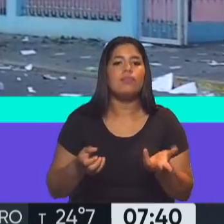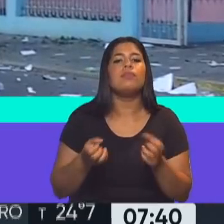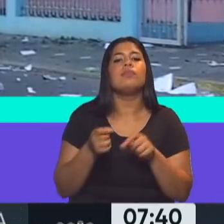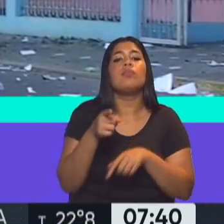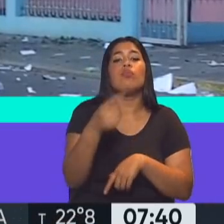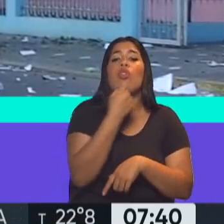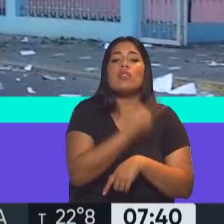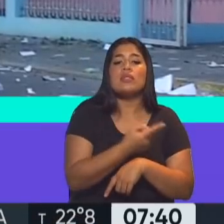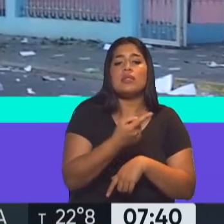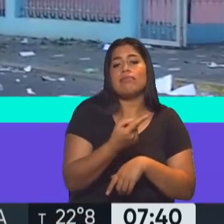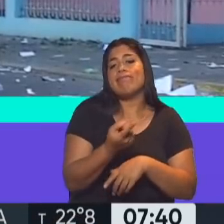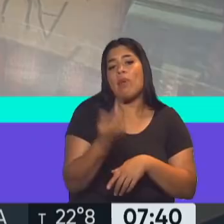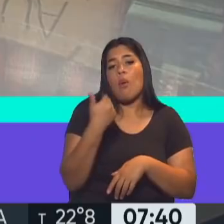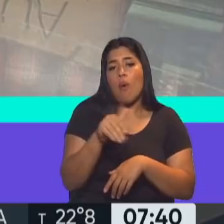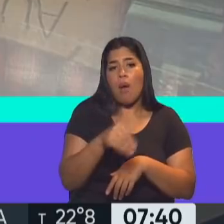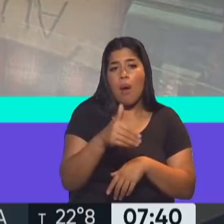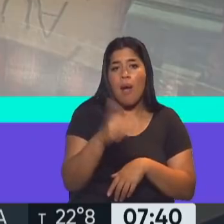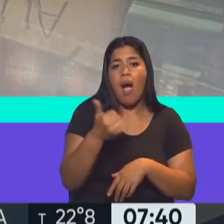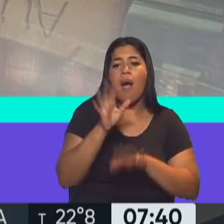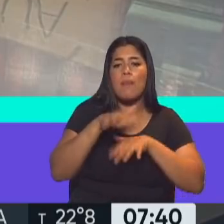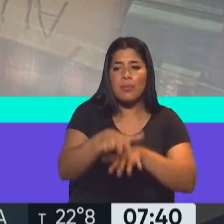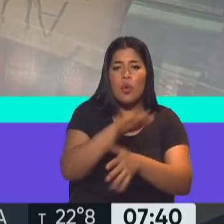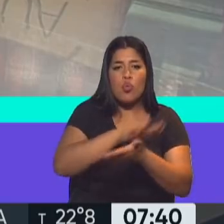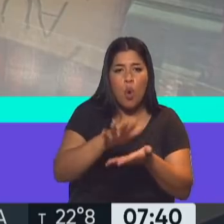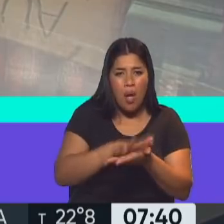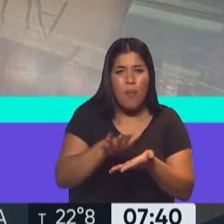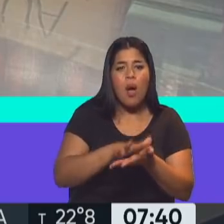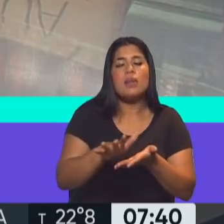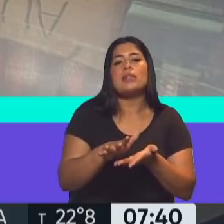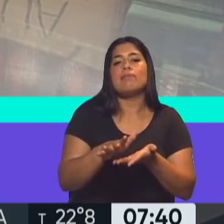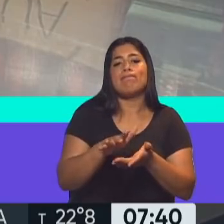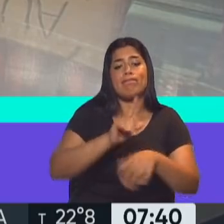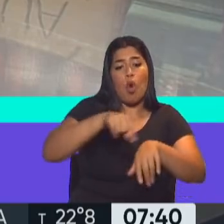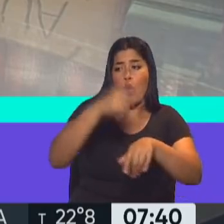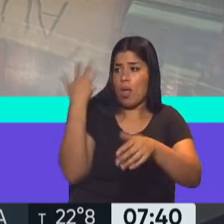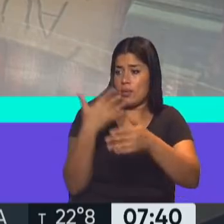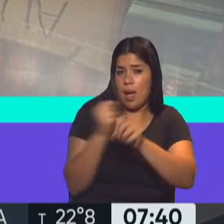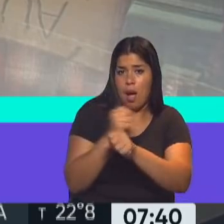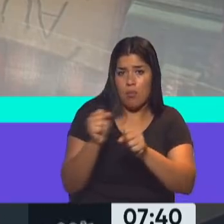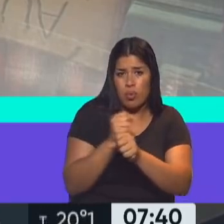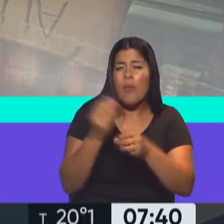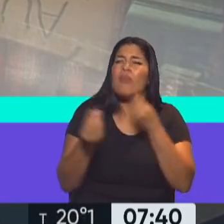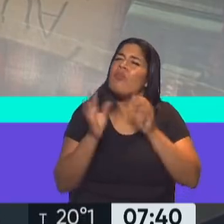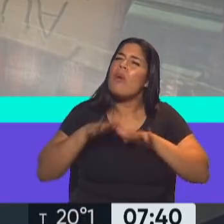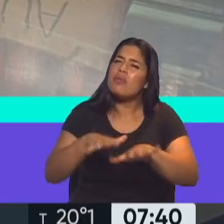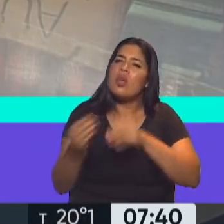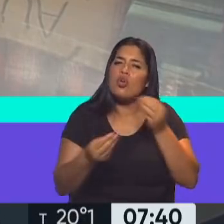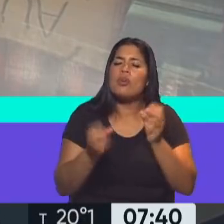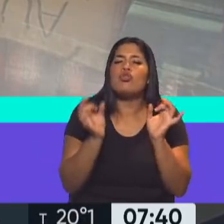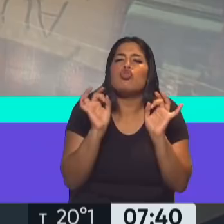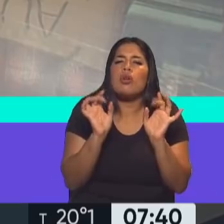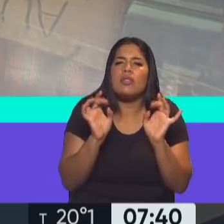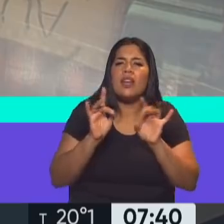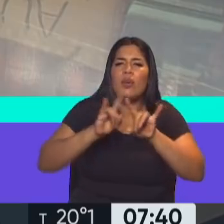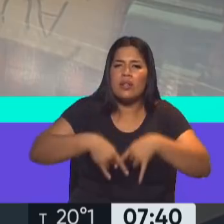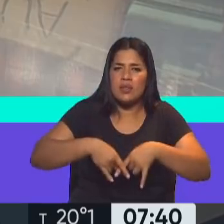nuevas manifestaciones en contra de este proyecto que fue aprobado en las últimas horas. ¿De qué manera se van a estar manifestando? ¿Solo entre Leu o se extiende a toda